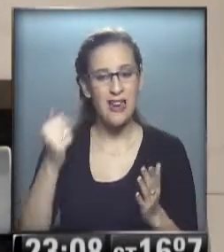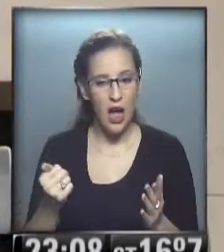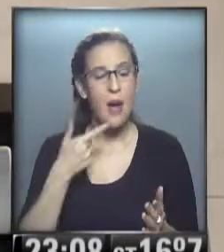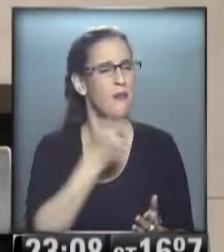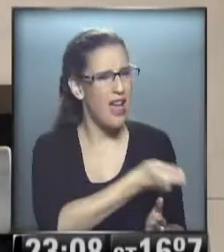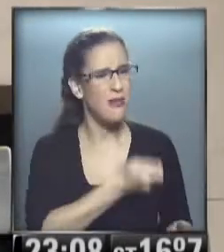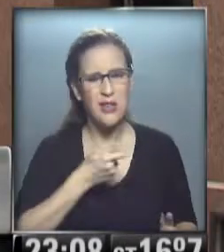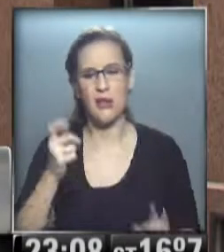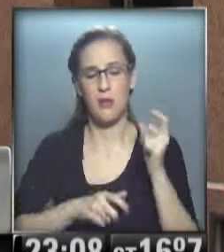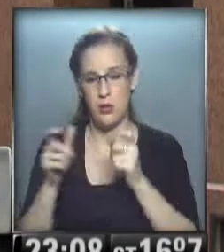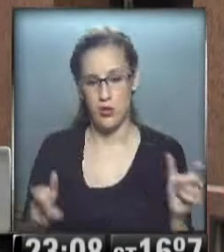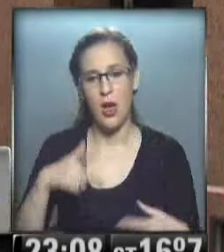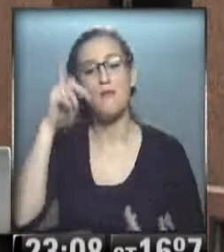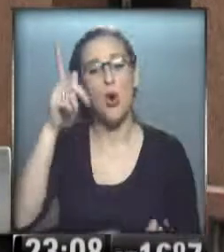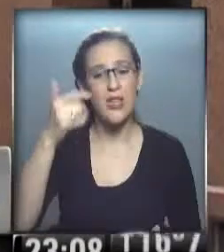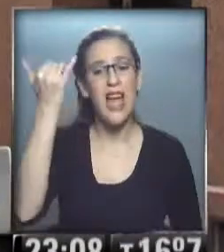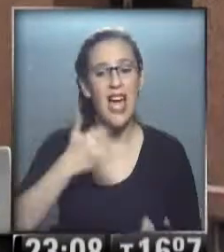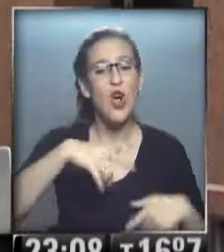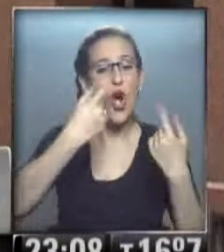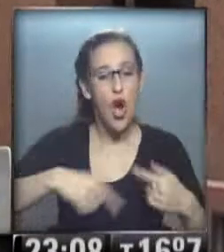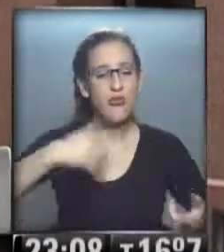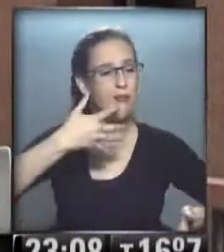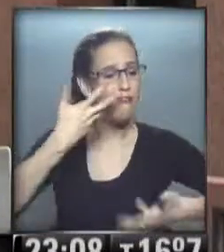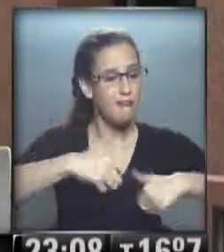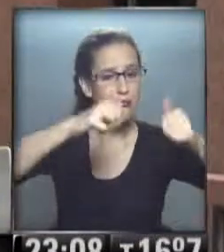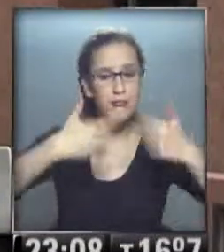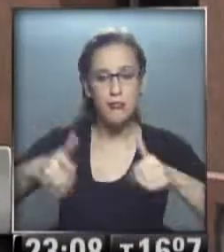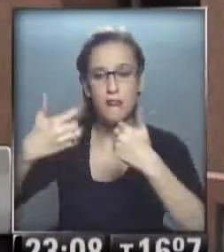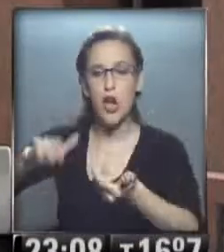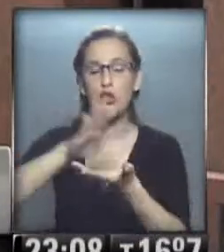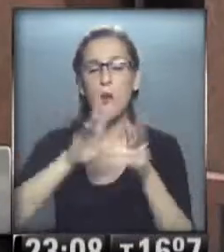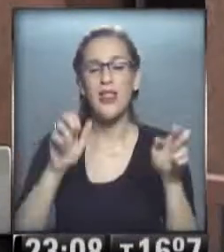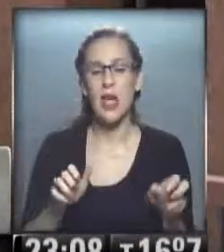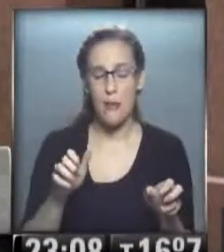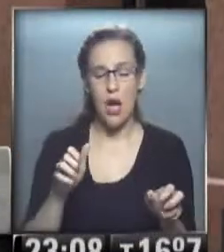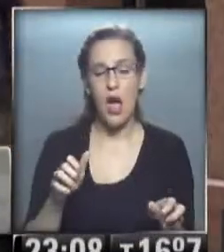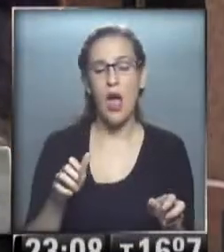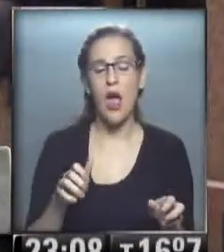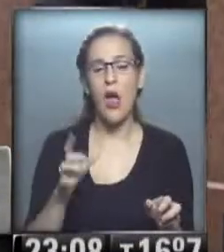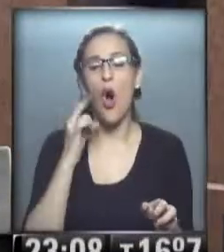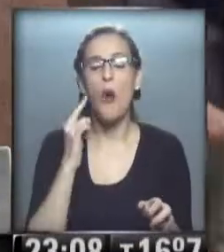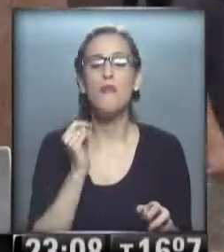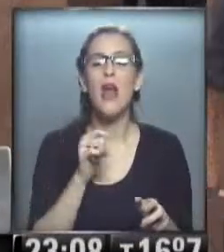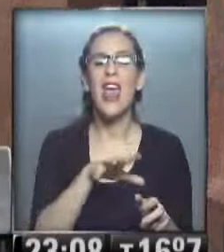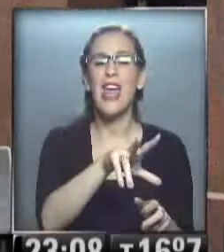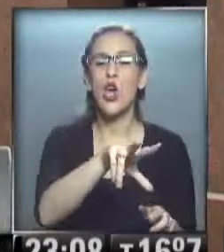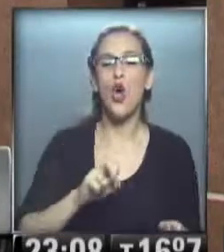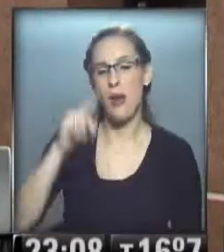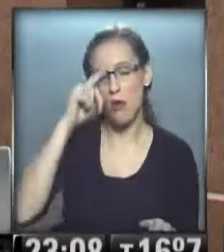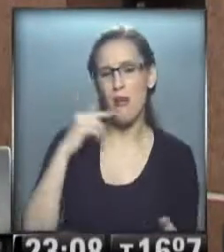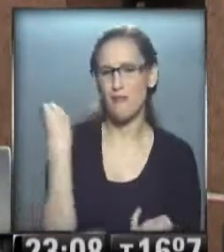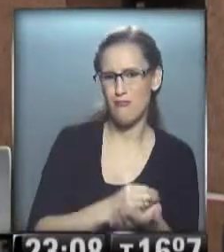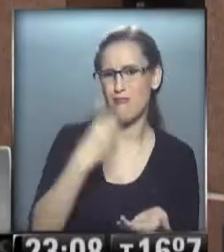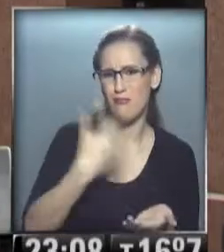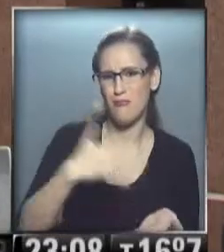humanidad. La policía secuestró documentación vinculada al beneficio jubilatorio que el religioso cobraba mensualmente. Como primera medida,